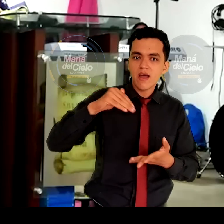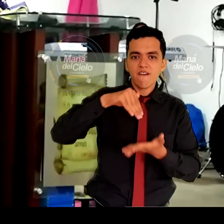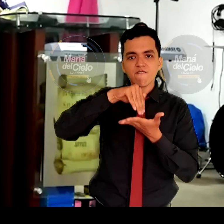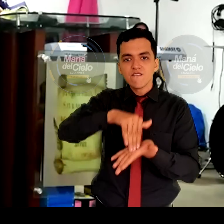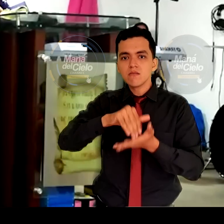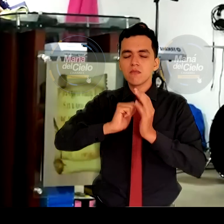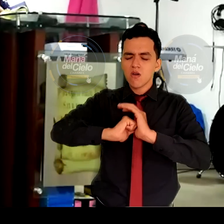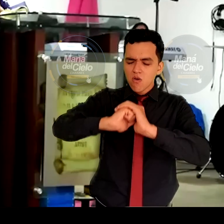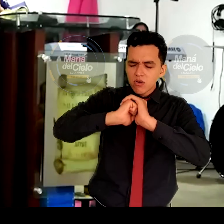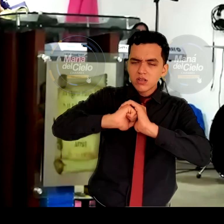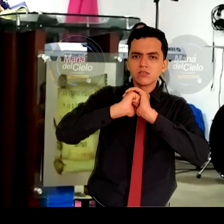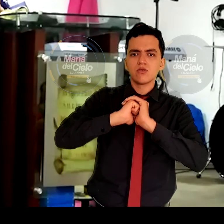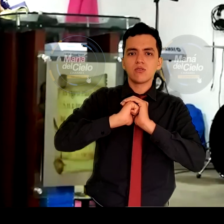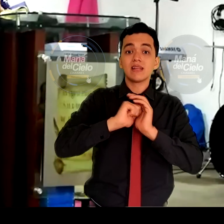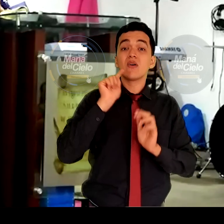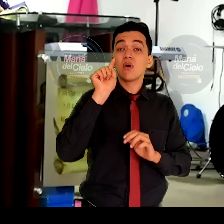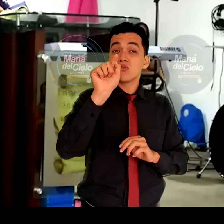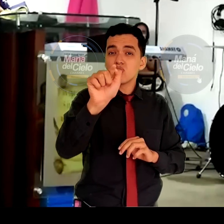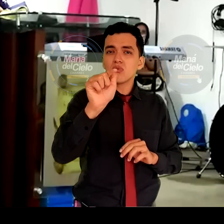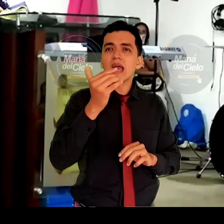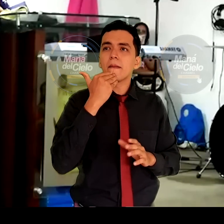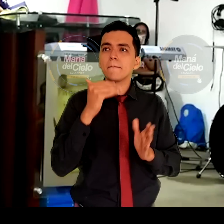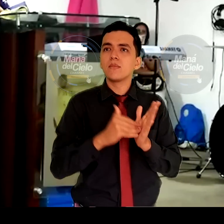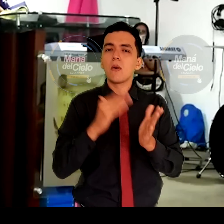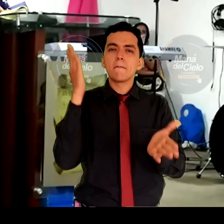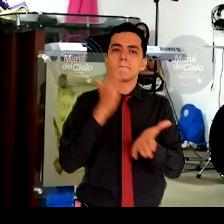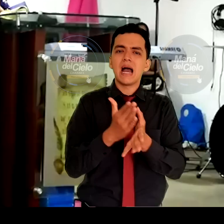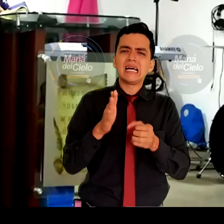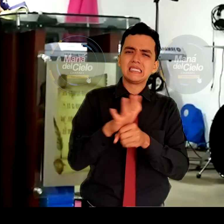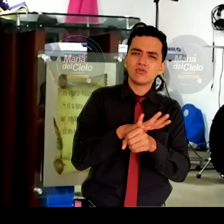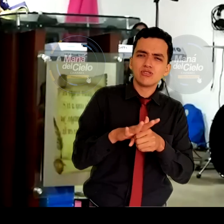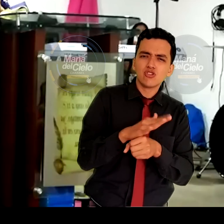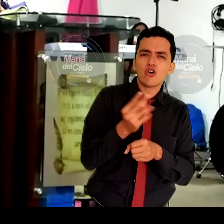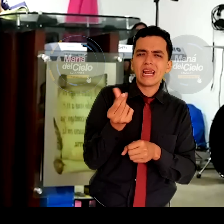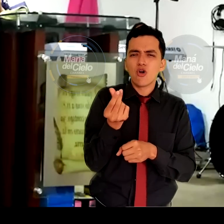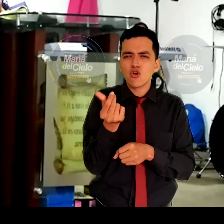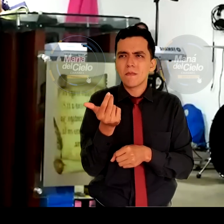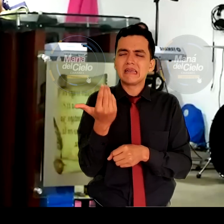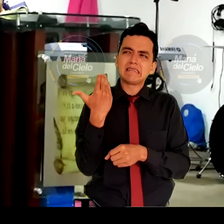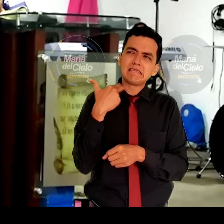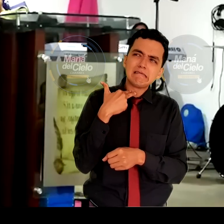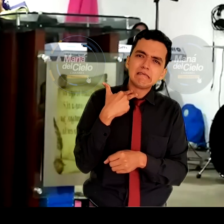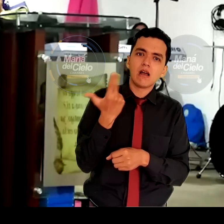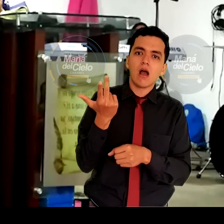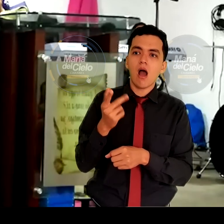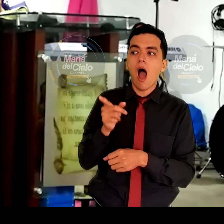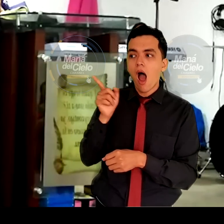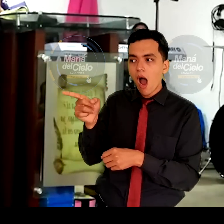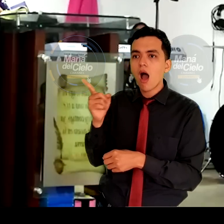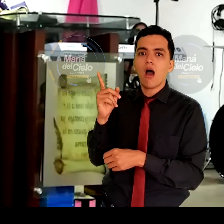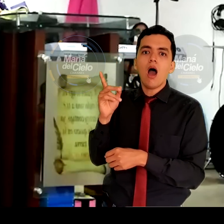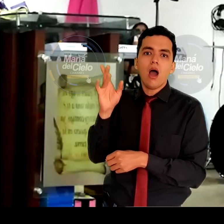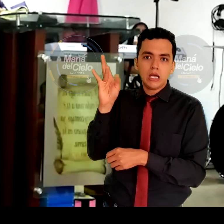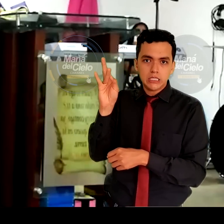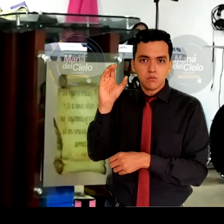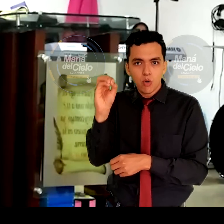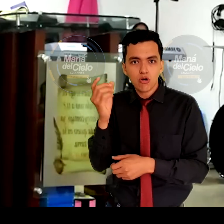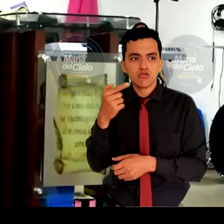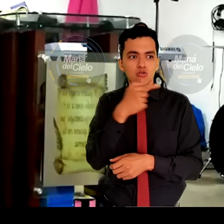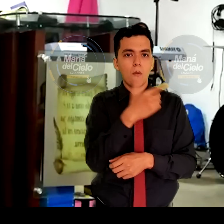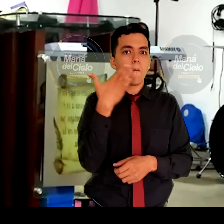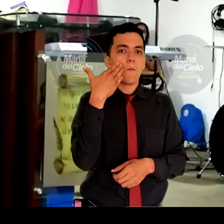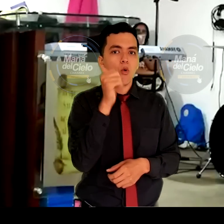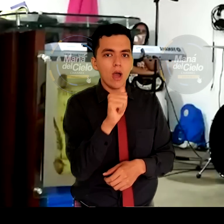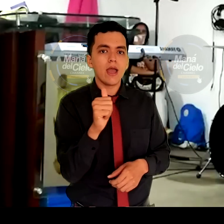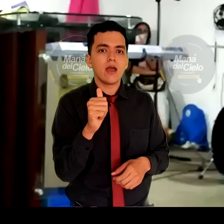oración? Que cuando viene esa situación económica difícil en la casa, ¿usted cree que un papá que ora en el Espíritu llega diciendo, nos vamos a